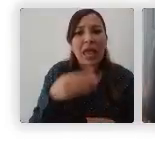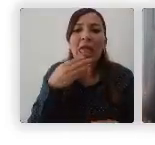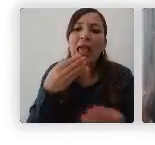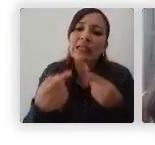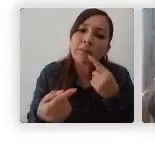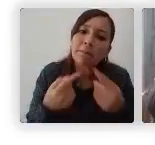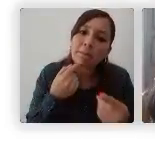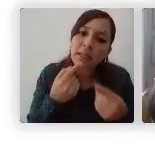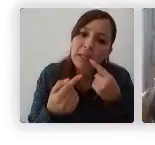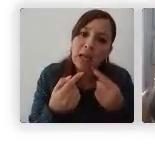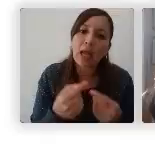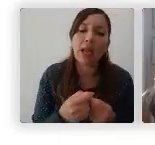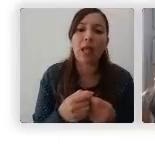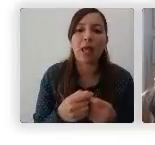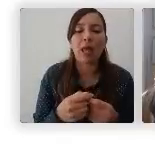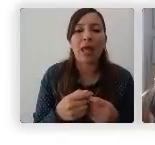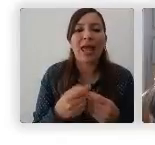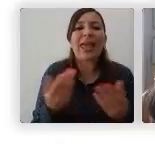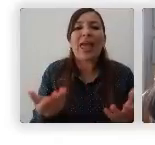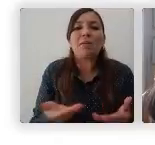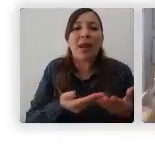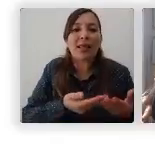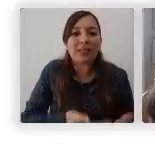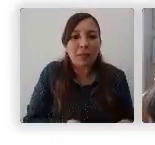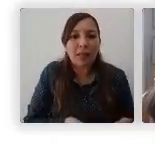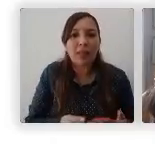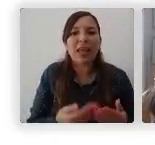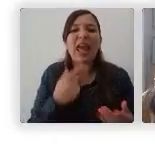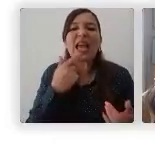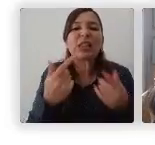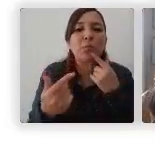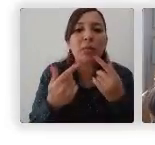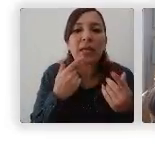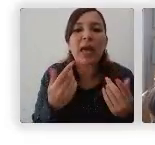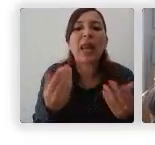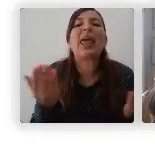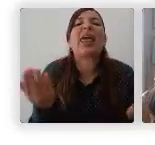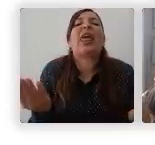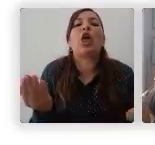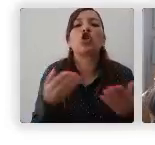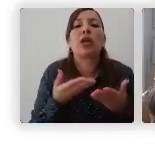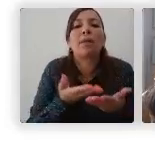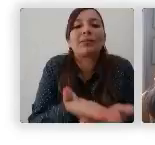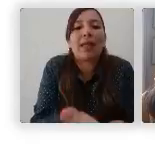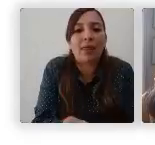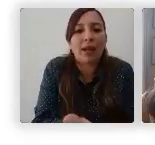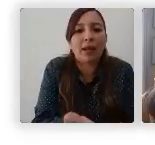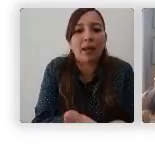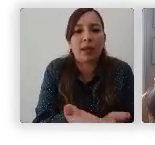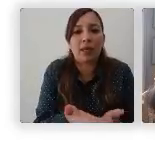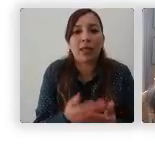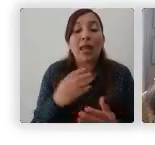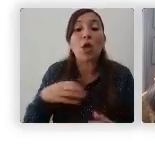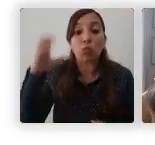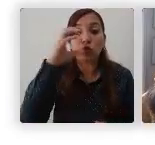beneficios que estarían recibiendo de este cara y el poder incluir estas iniciativas dentro de su comunidad y buscar el